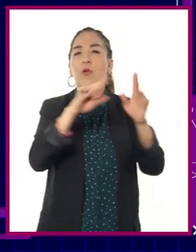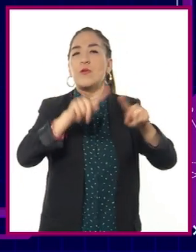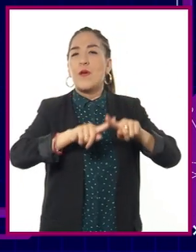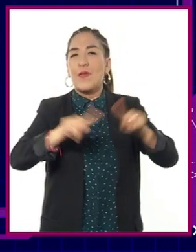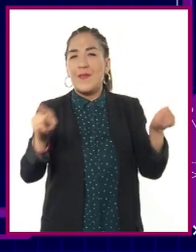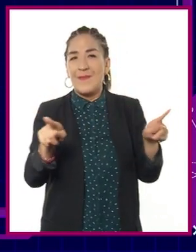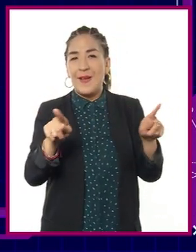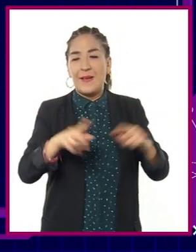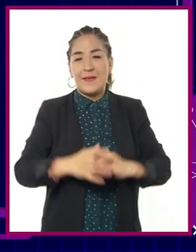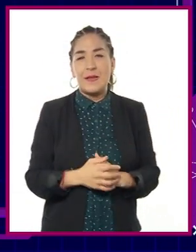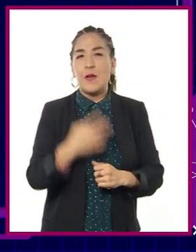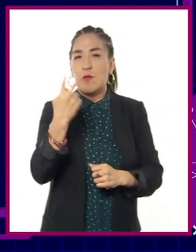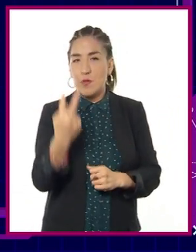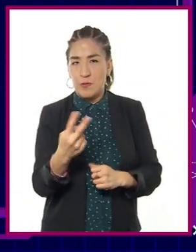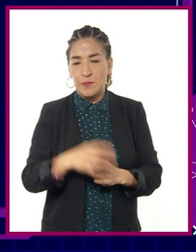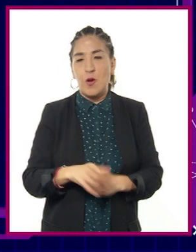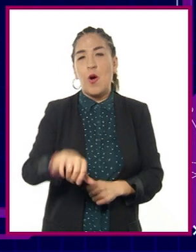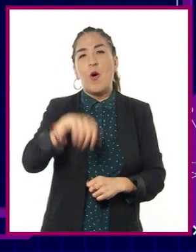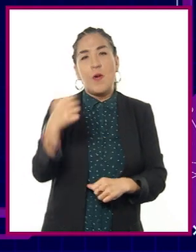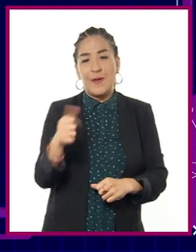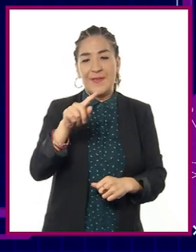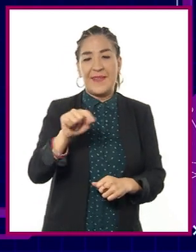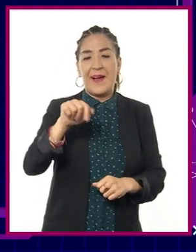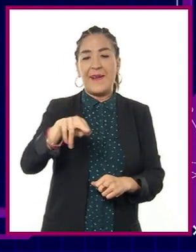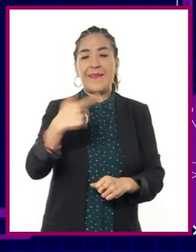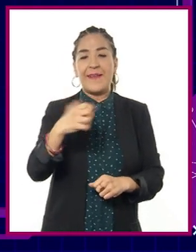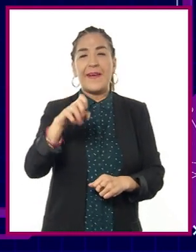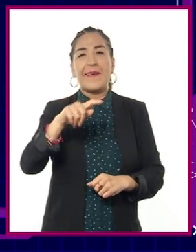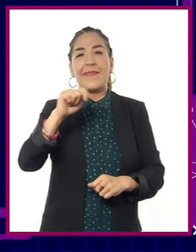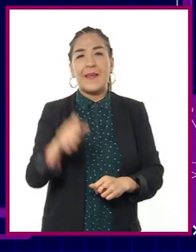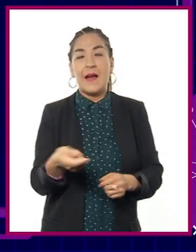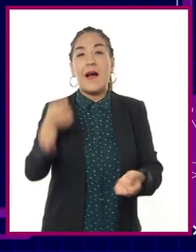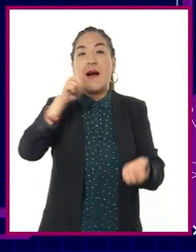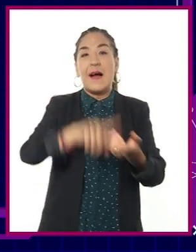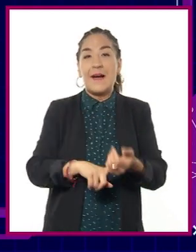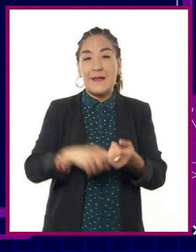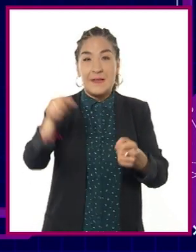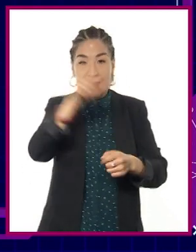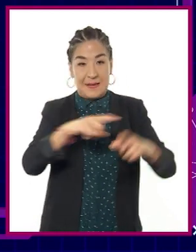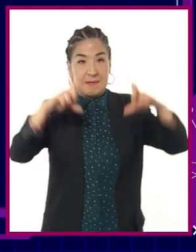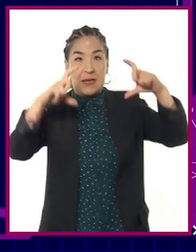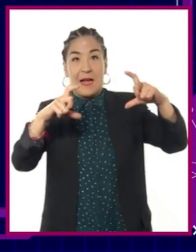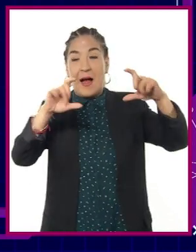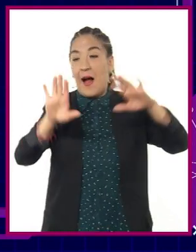distintos. La tangente, que es la recta que toca en un